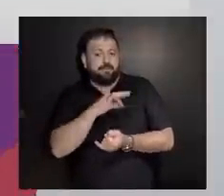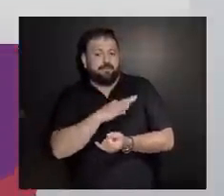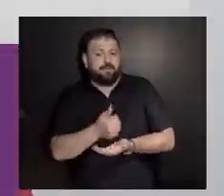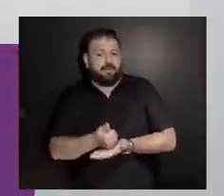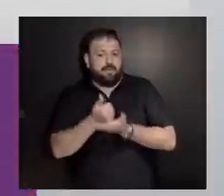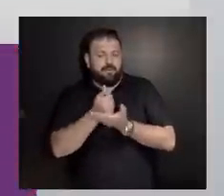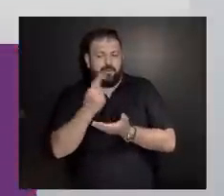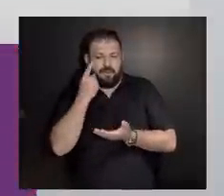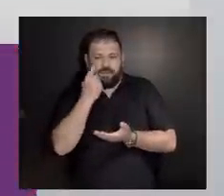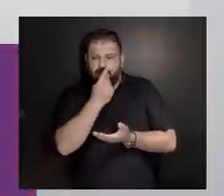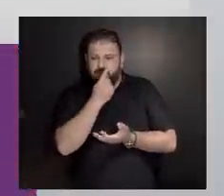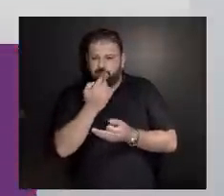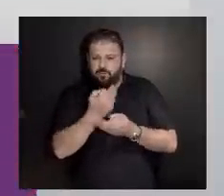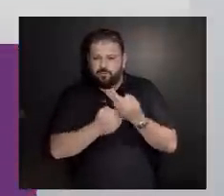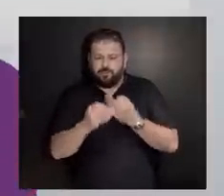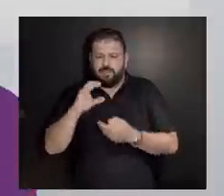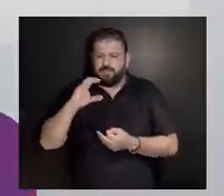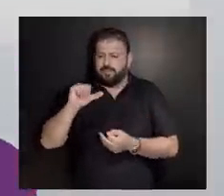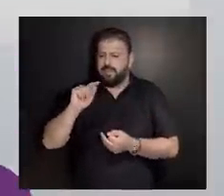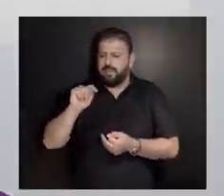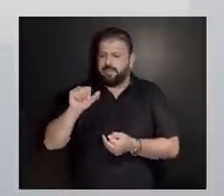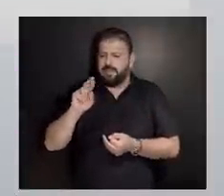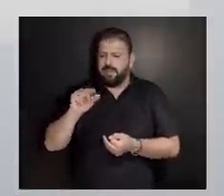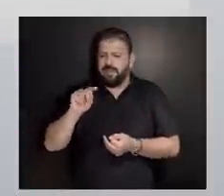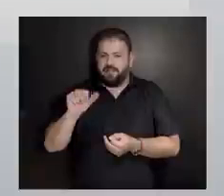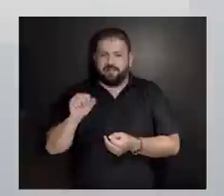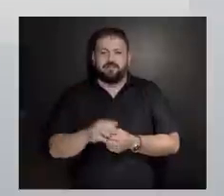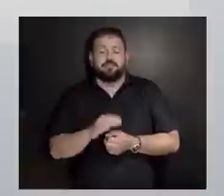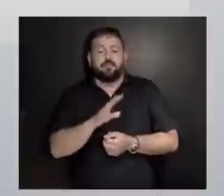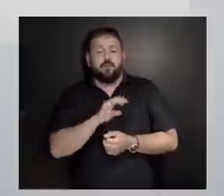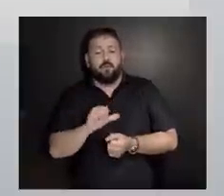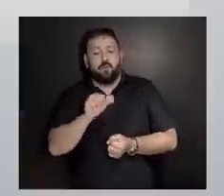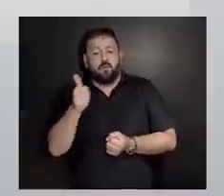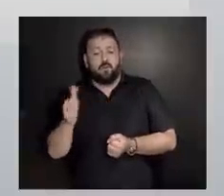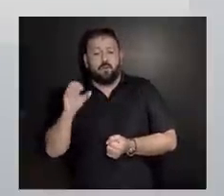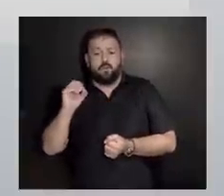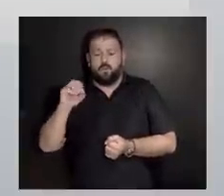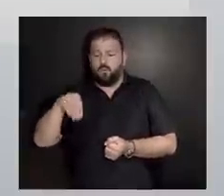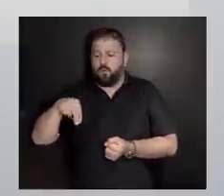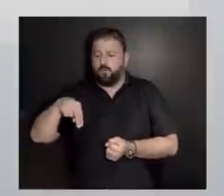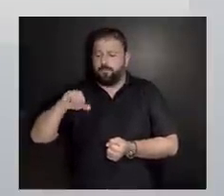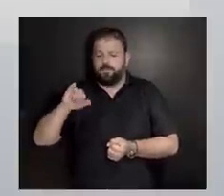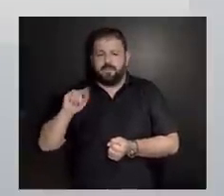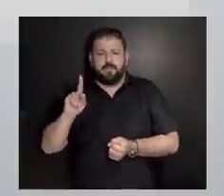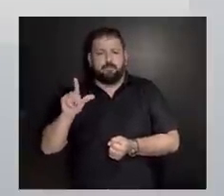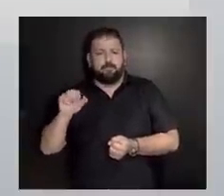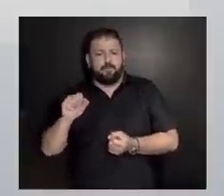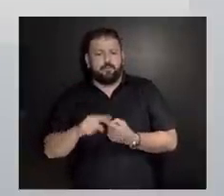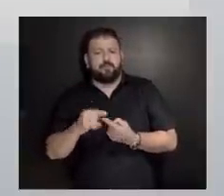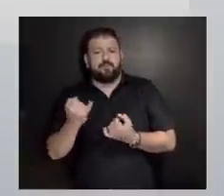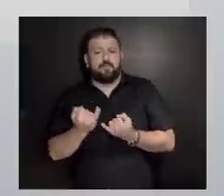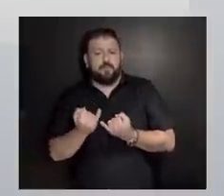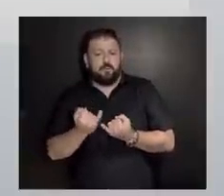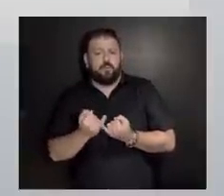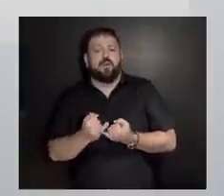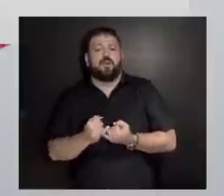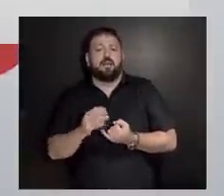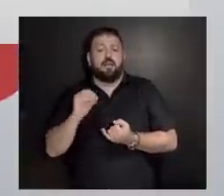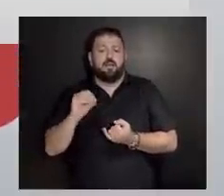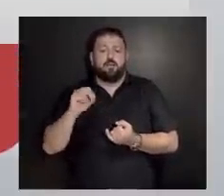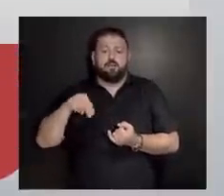la buena salud de la vista. También tenemos OmniPlus y OneSemix Plus, que es muy importante mantener nuestro